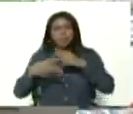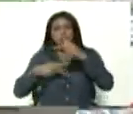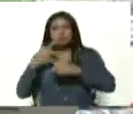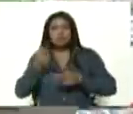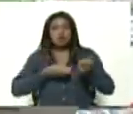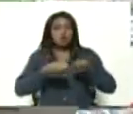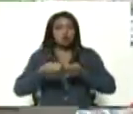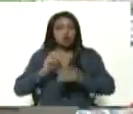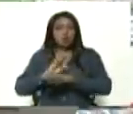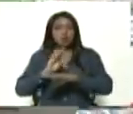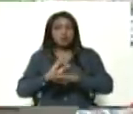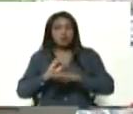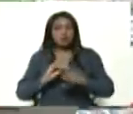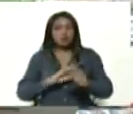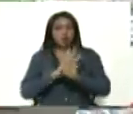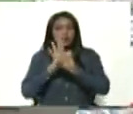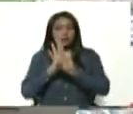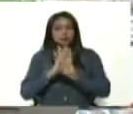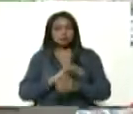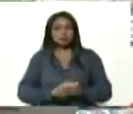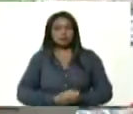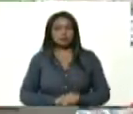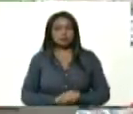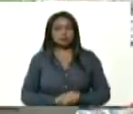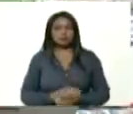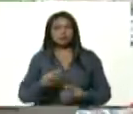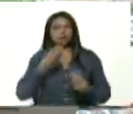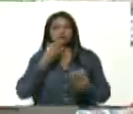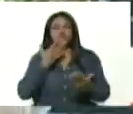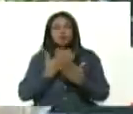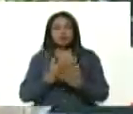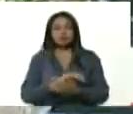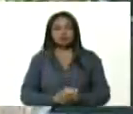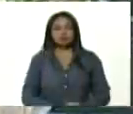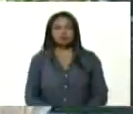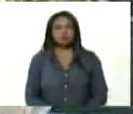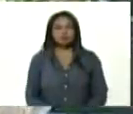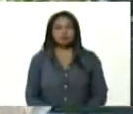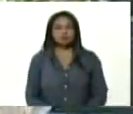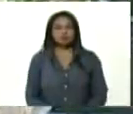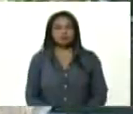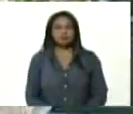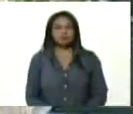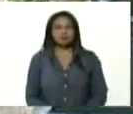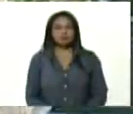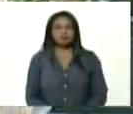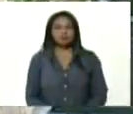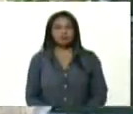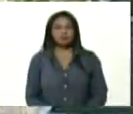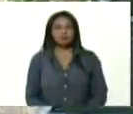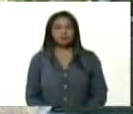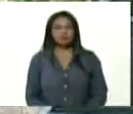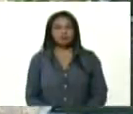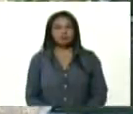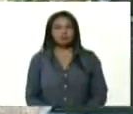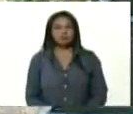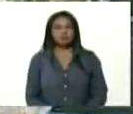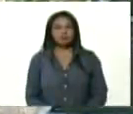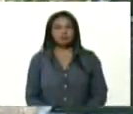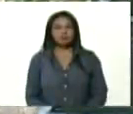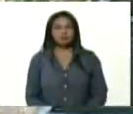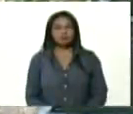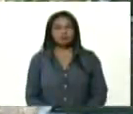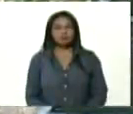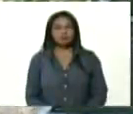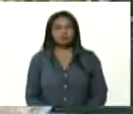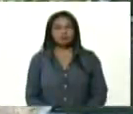control y la prevención del COVID-19. Muchísimas gracias. Detallada la información que suministra hasta ahora la